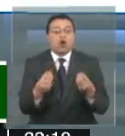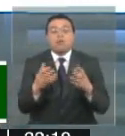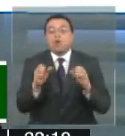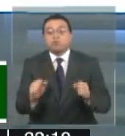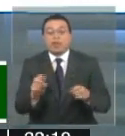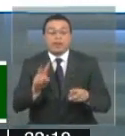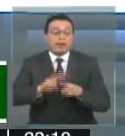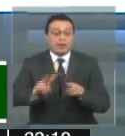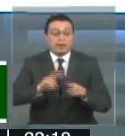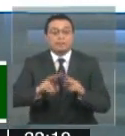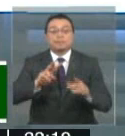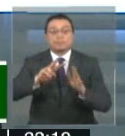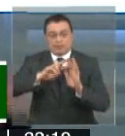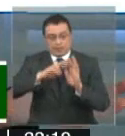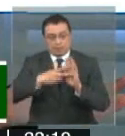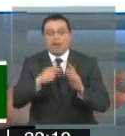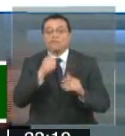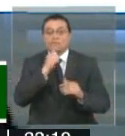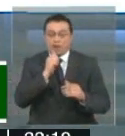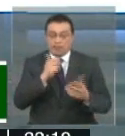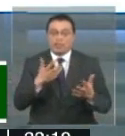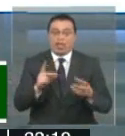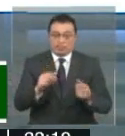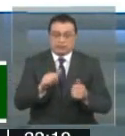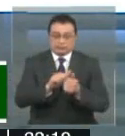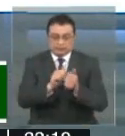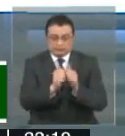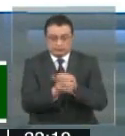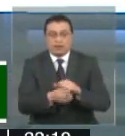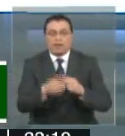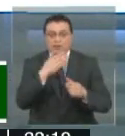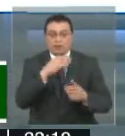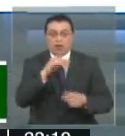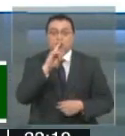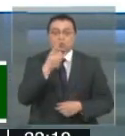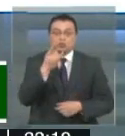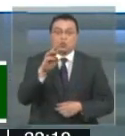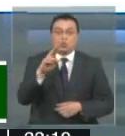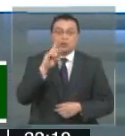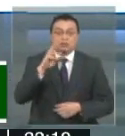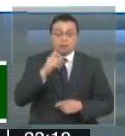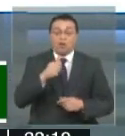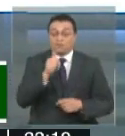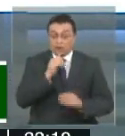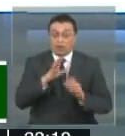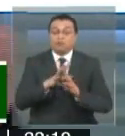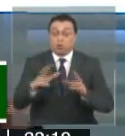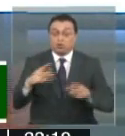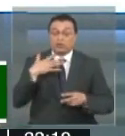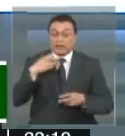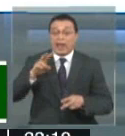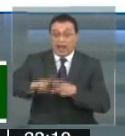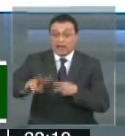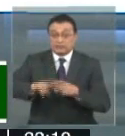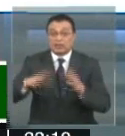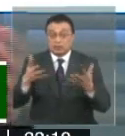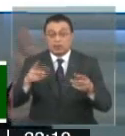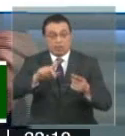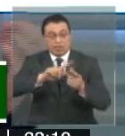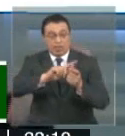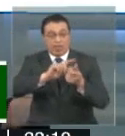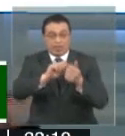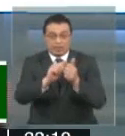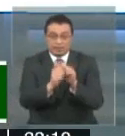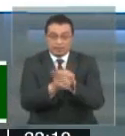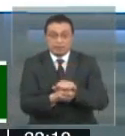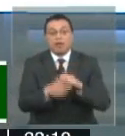condiciones para habilitar. Estamos al debe. Estamos al debe como país, la industria turística en general está al debe con adaptar para poder ser